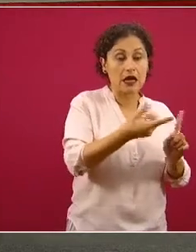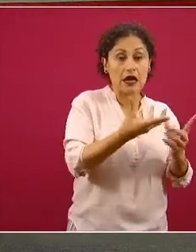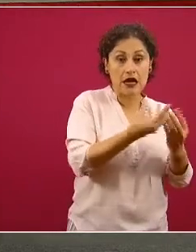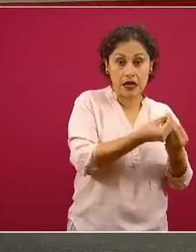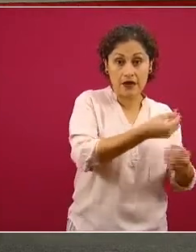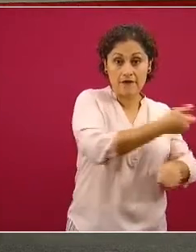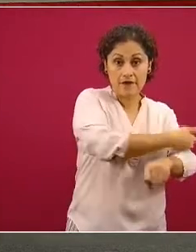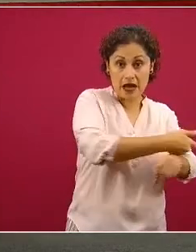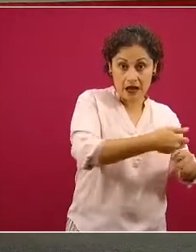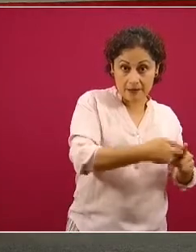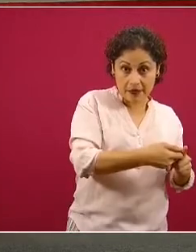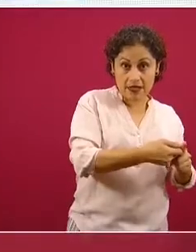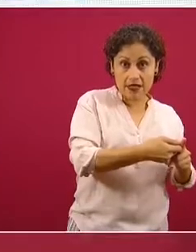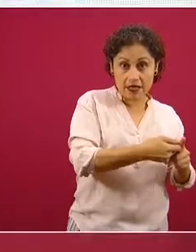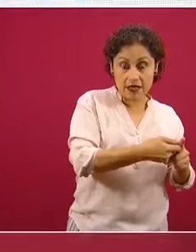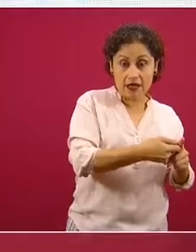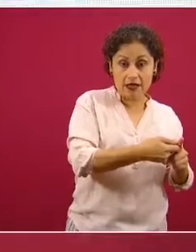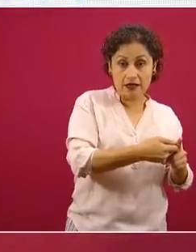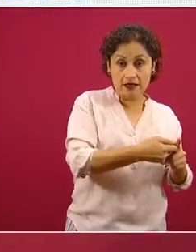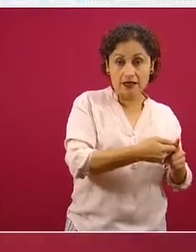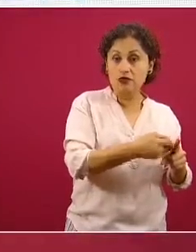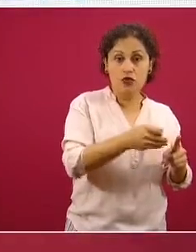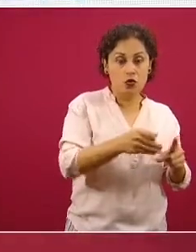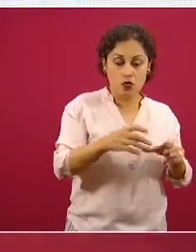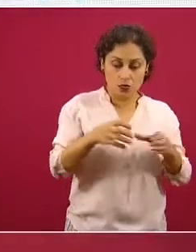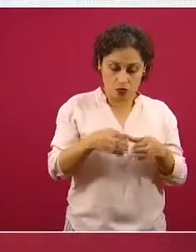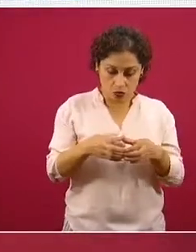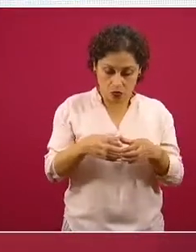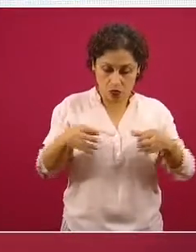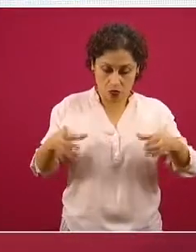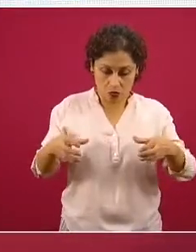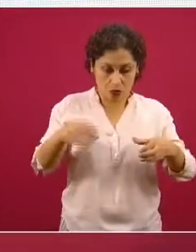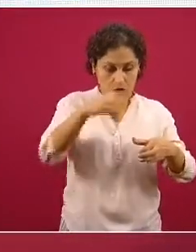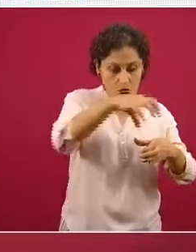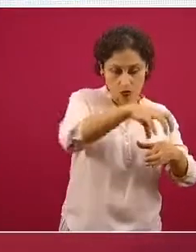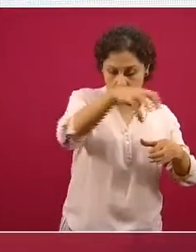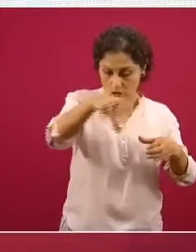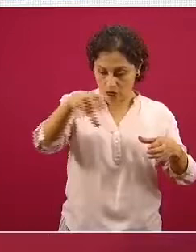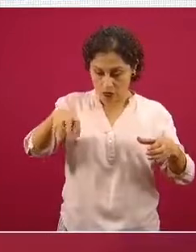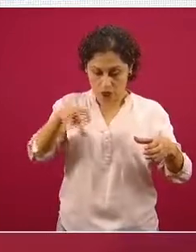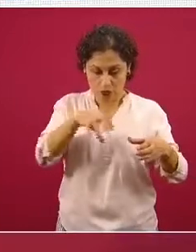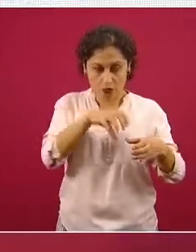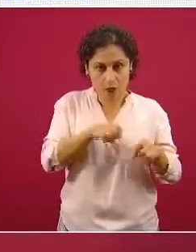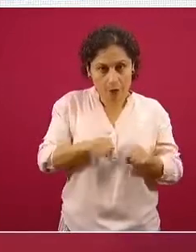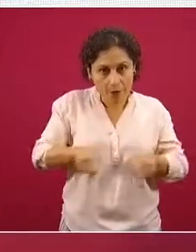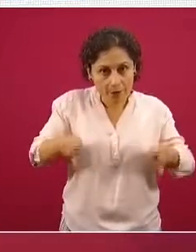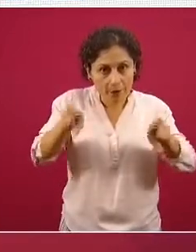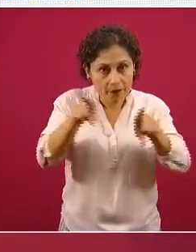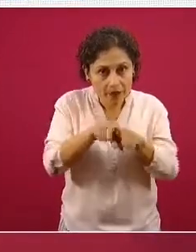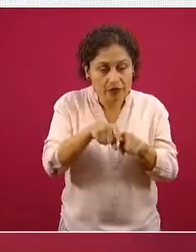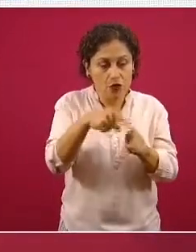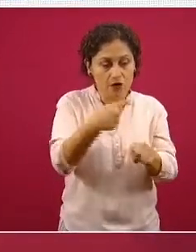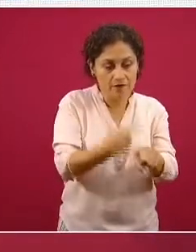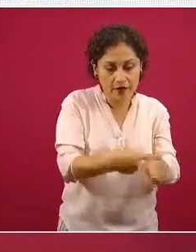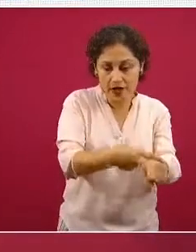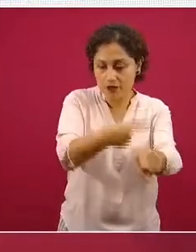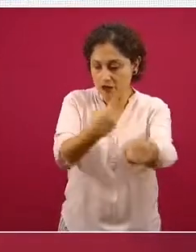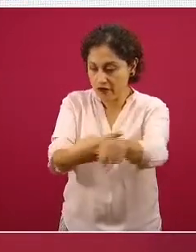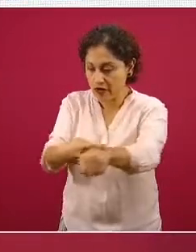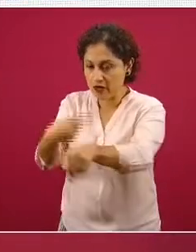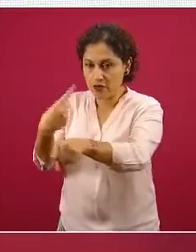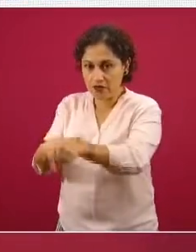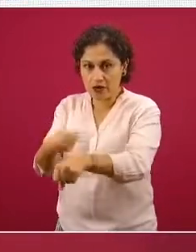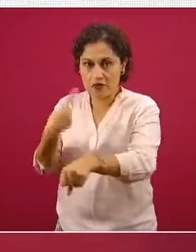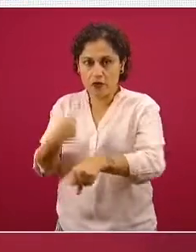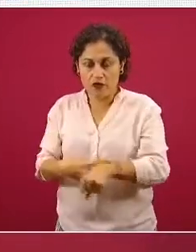directos, sino son conjuntos de personas que empiezan a tener la enfermedad y se empieza a perder la